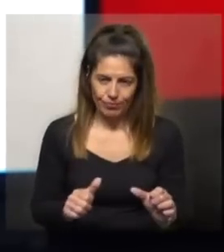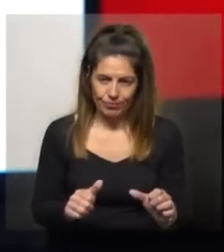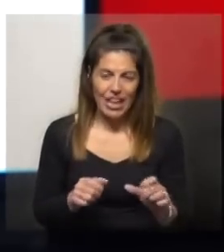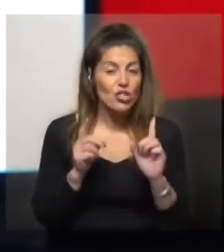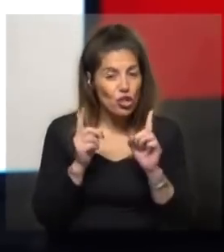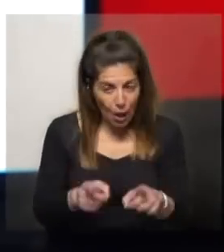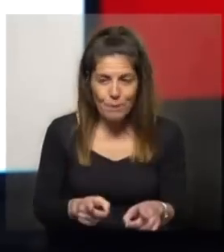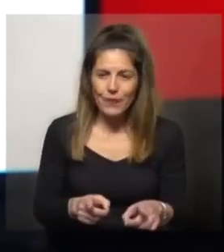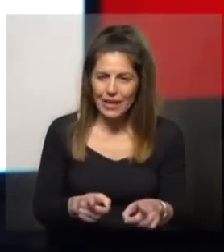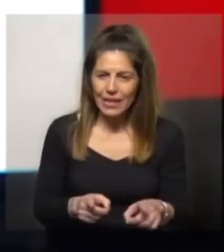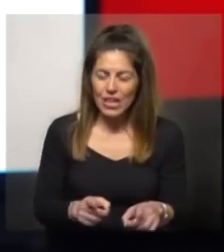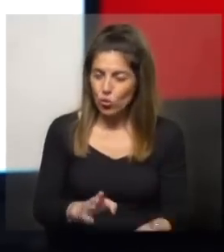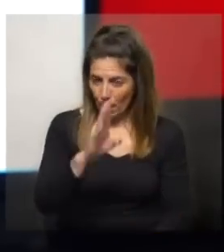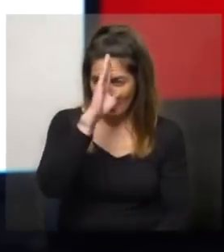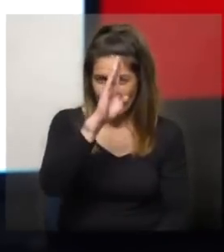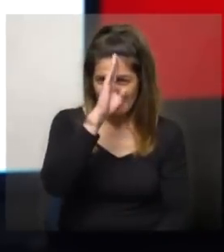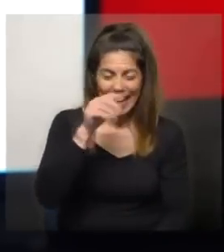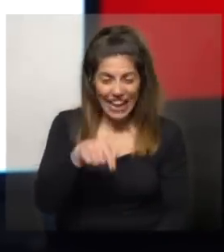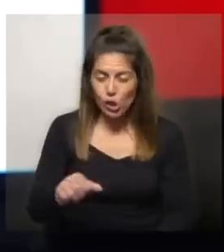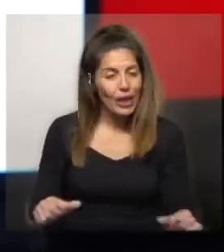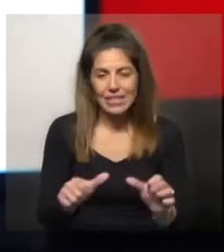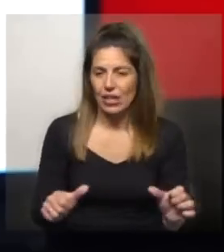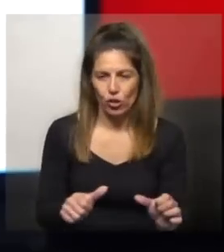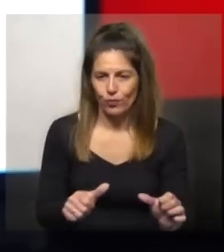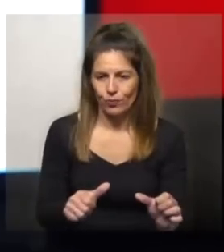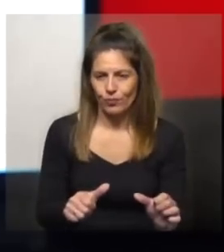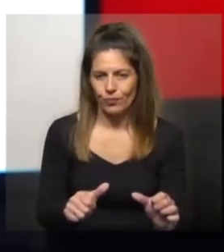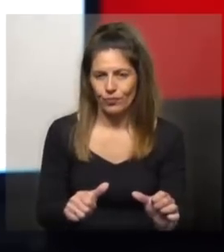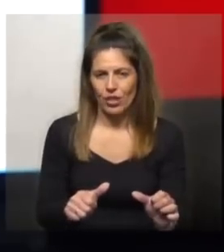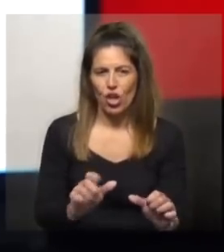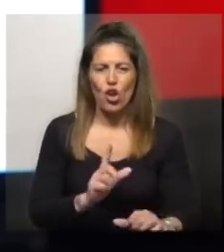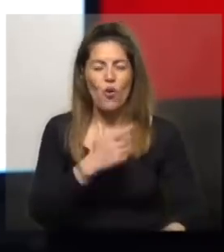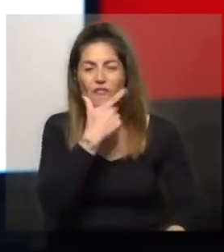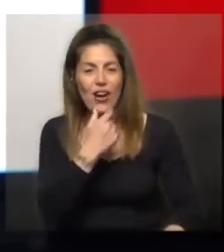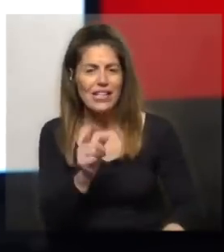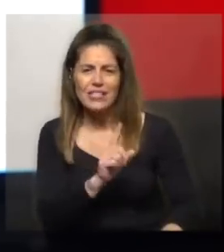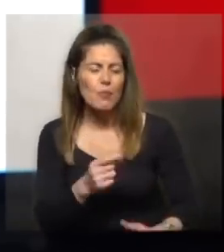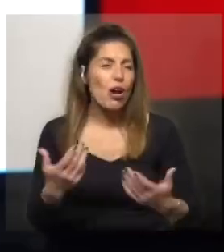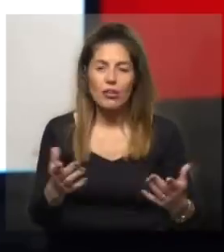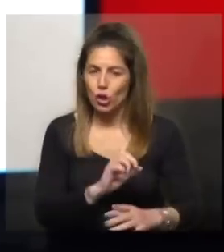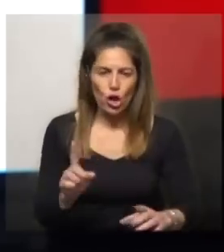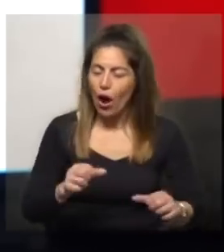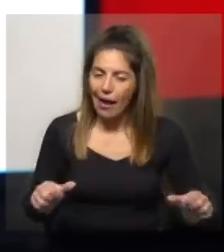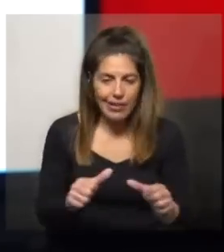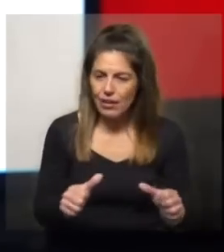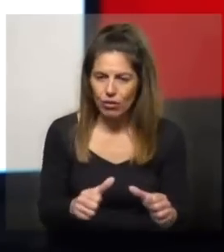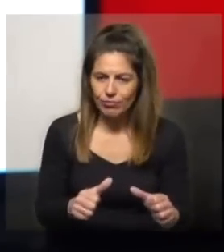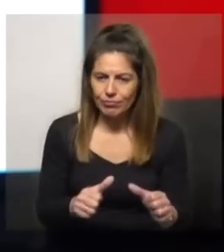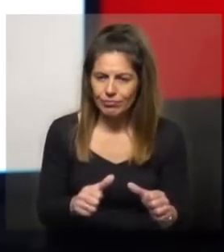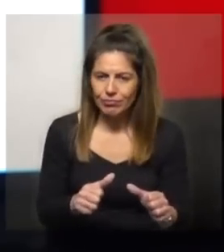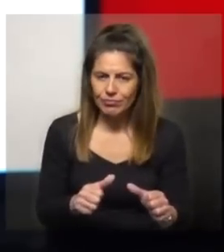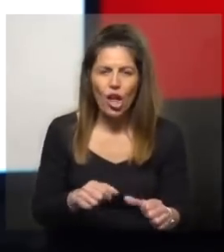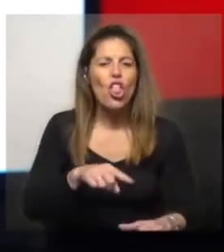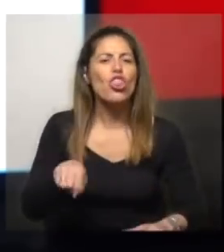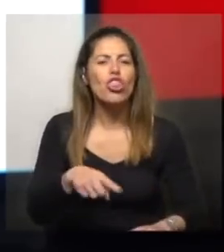Y eso también es un aprendizaje esto hay que hacerlo pero no no es fácil porque no sé qué Porque la bajada Hay que hacerlo Dónde está